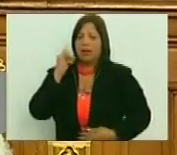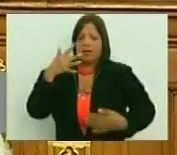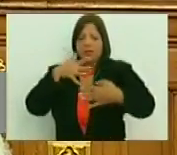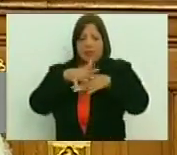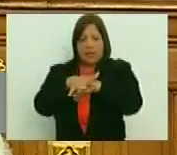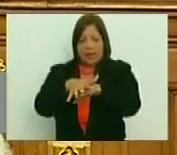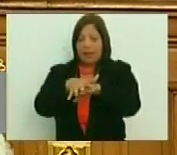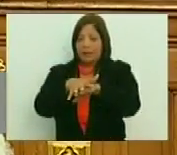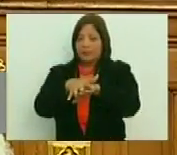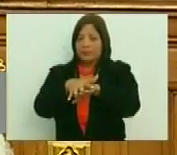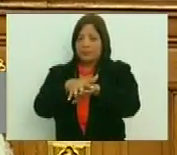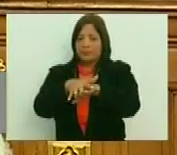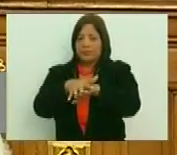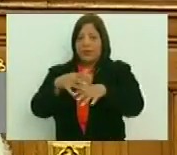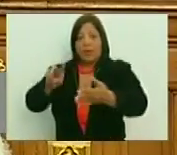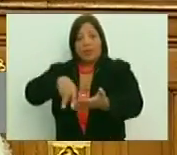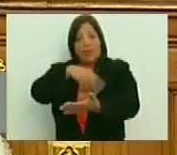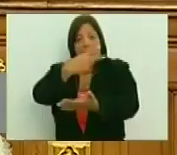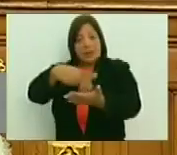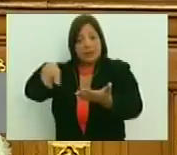integrales de danza,